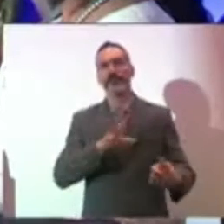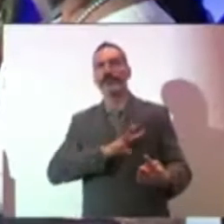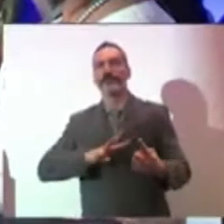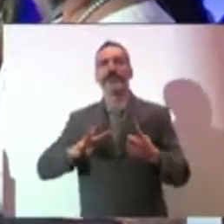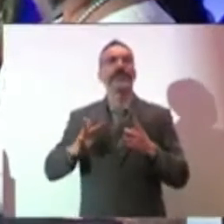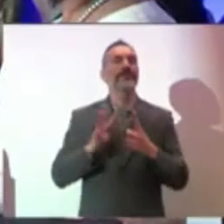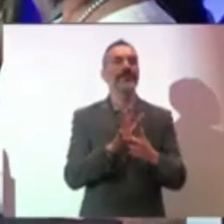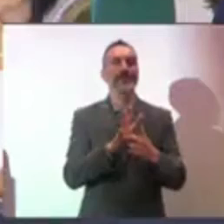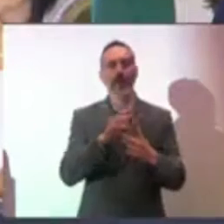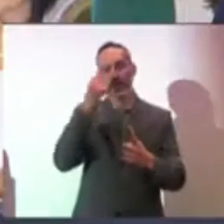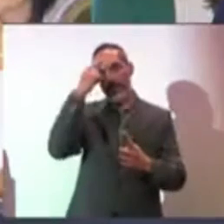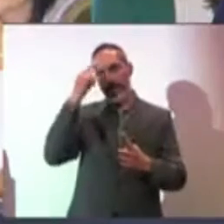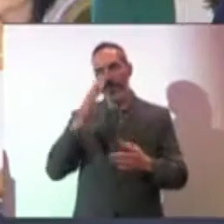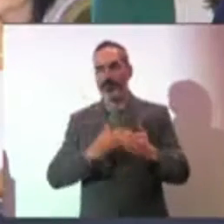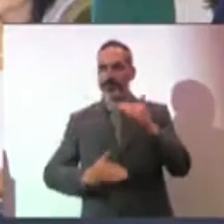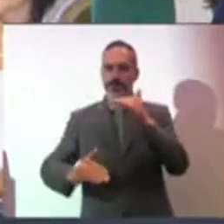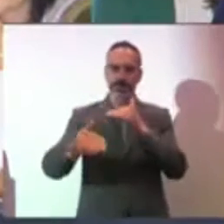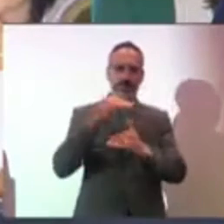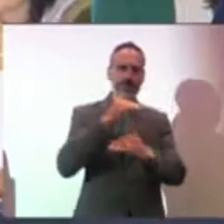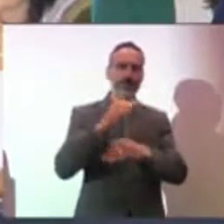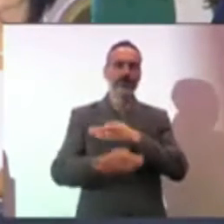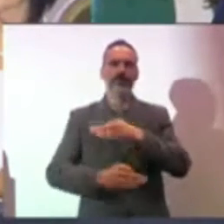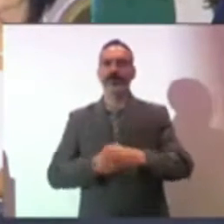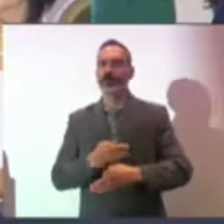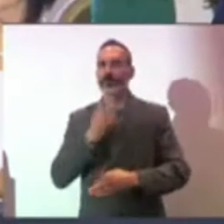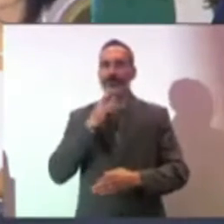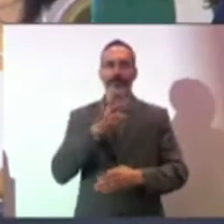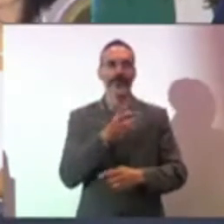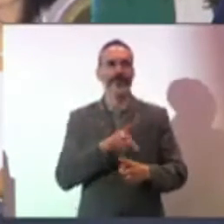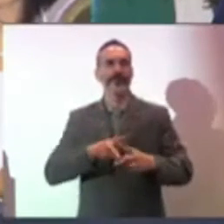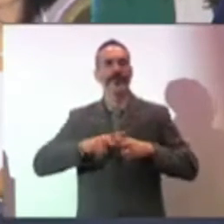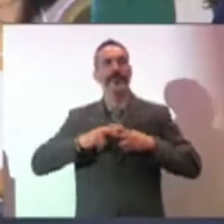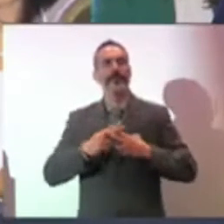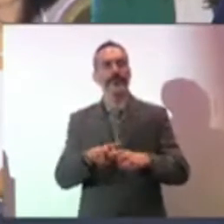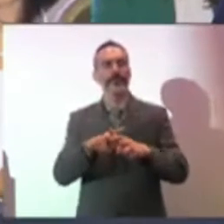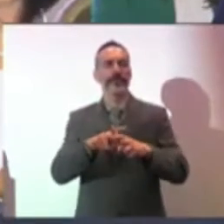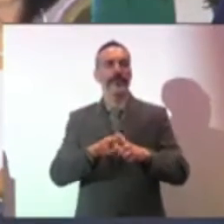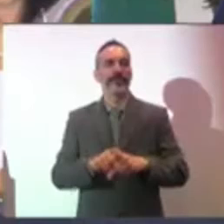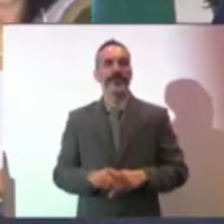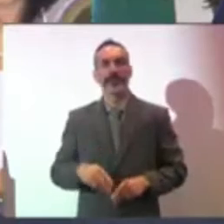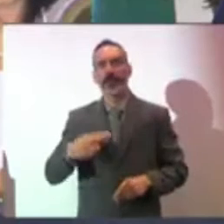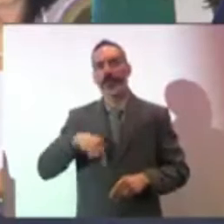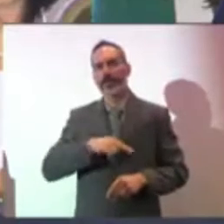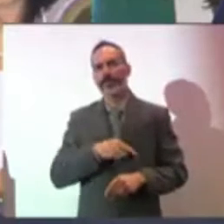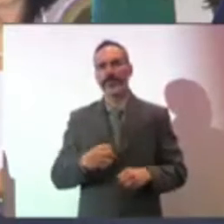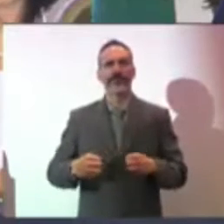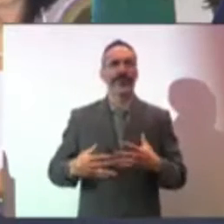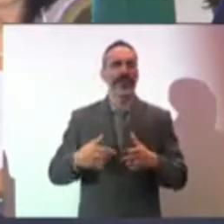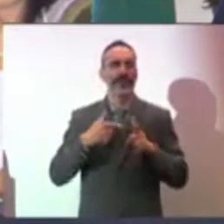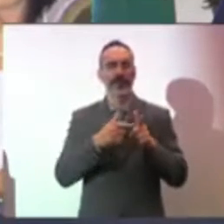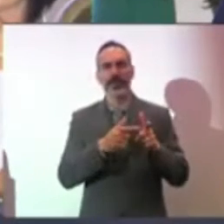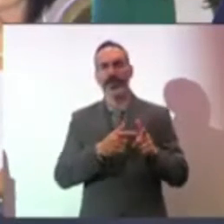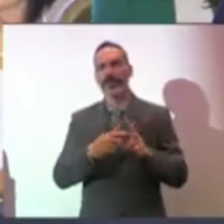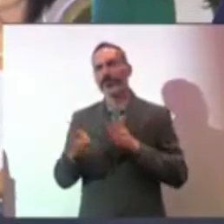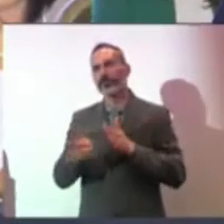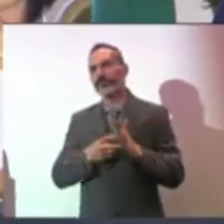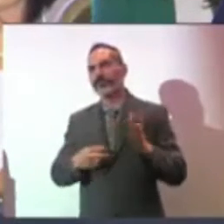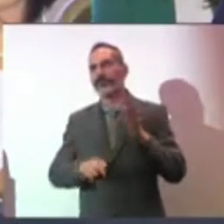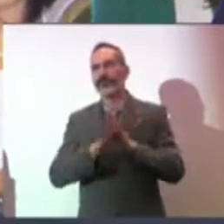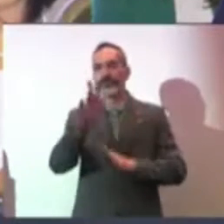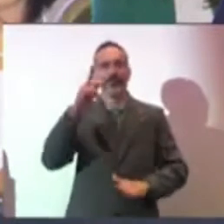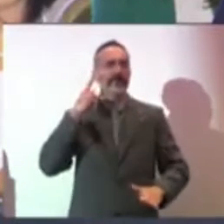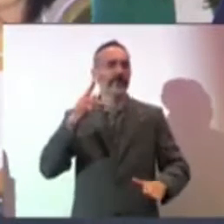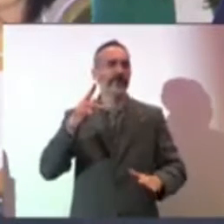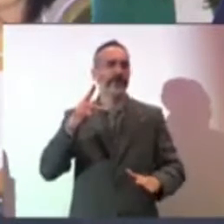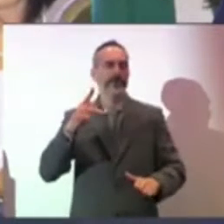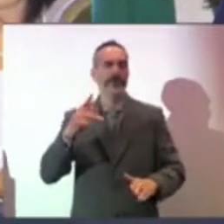seguir construyendo entre todos las mejores soluciones que nos permitan seguir corrigiendo el rumbo